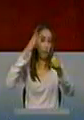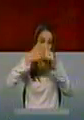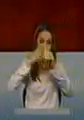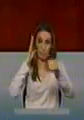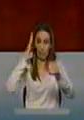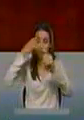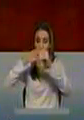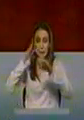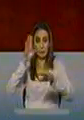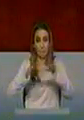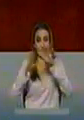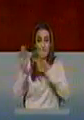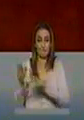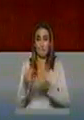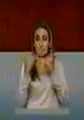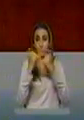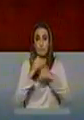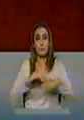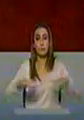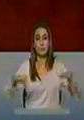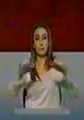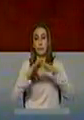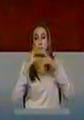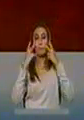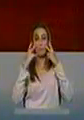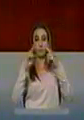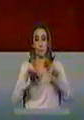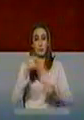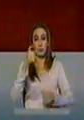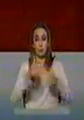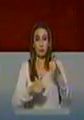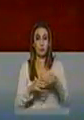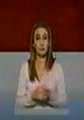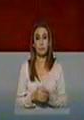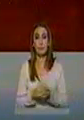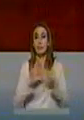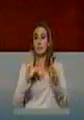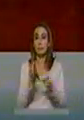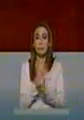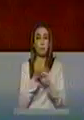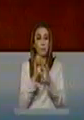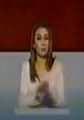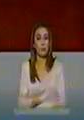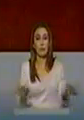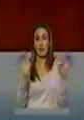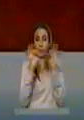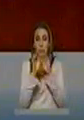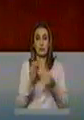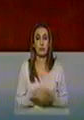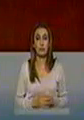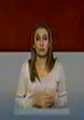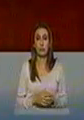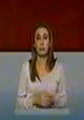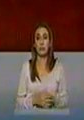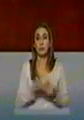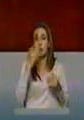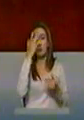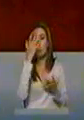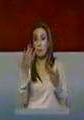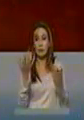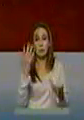en poder dar a conocer nuestra área. Eso sería importante porque si una